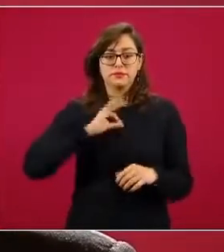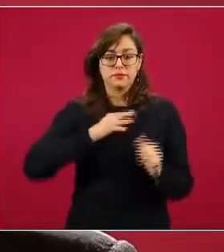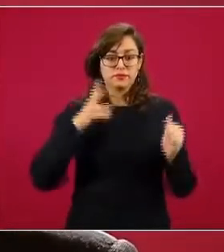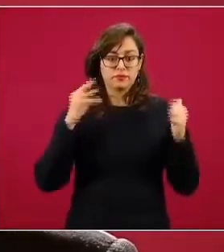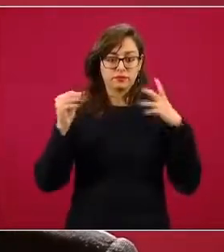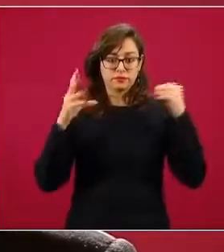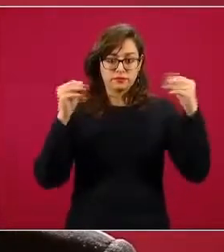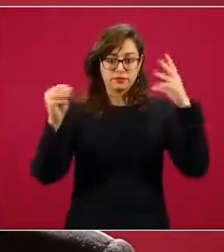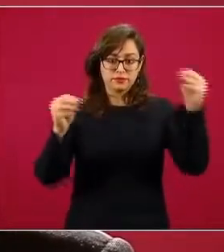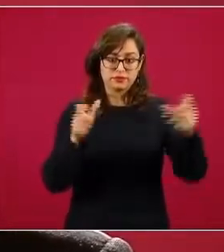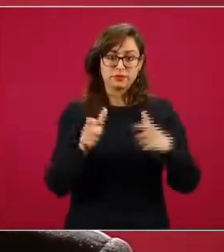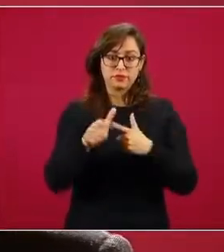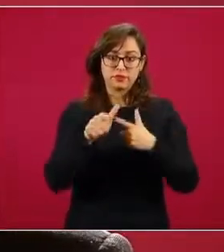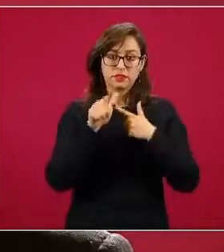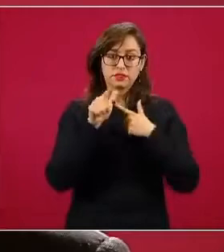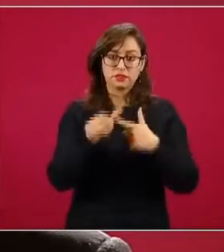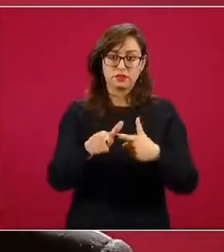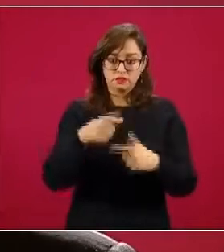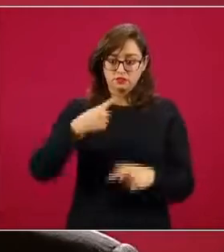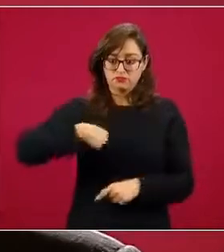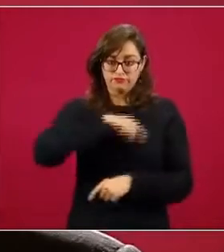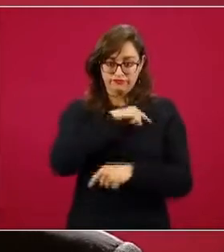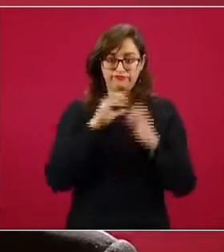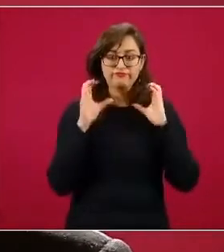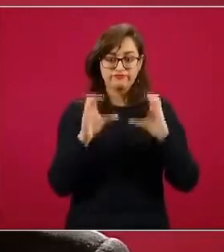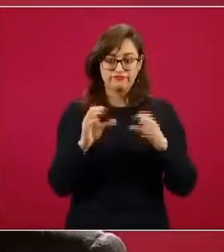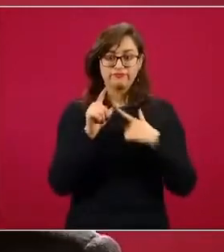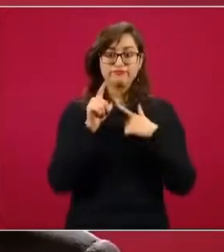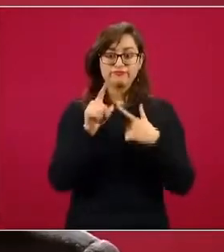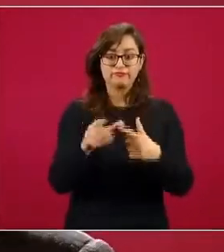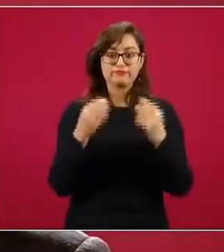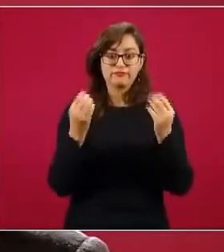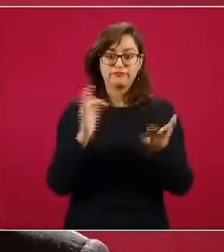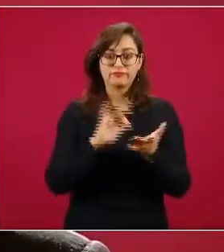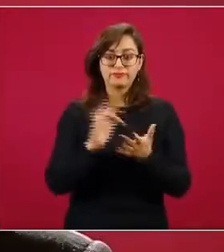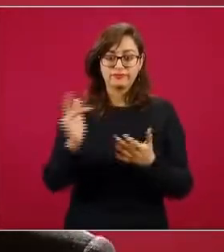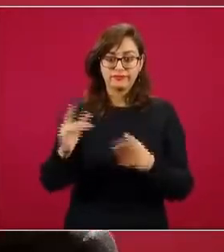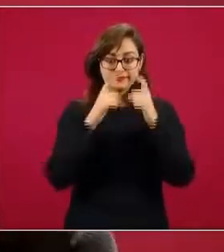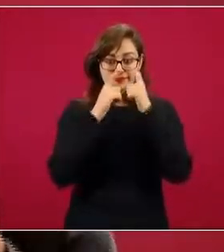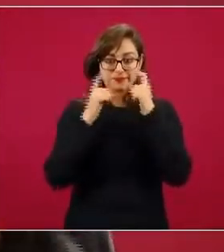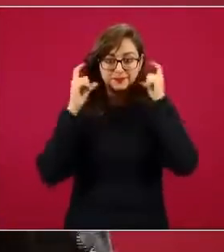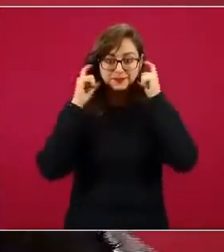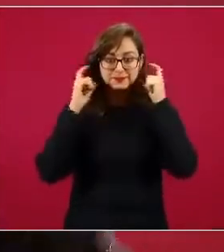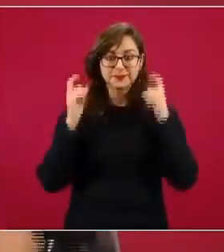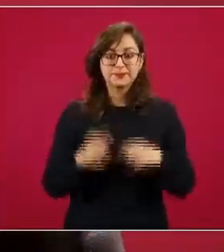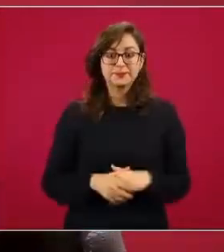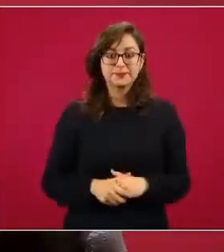sigue, pero debemos seguirnos cuidando. Muchas gracias, usen su cubrebocas.